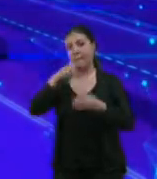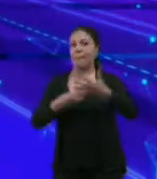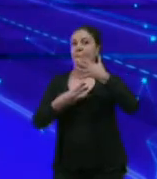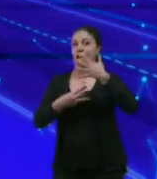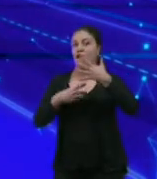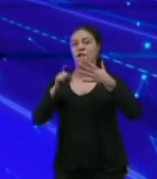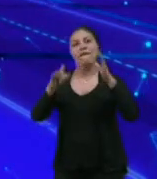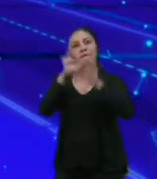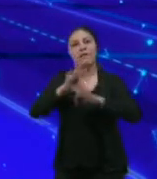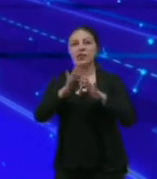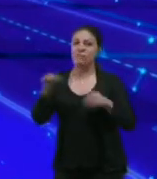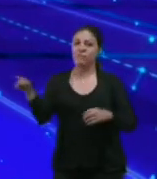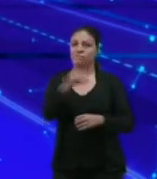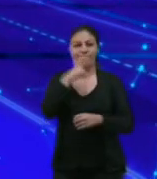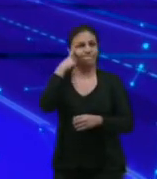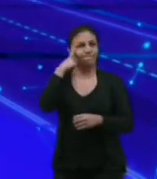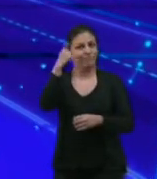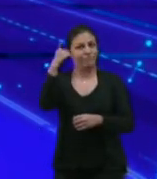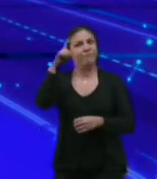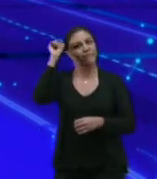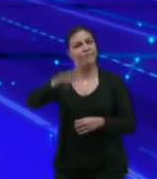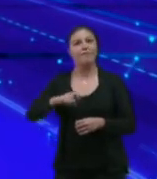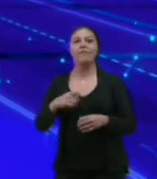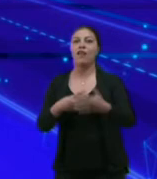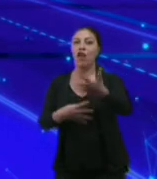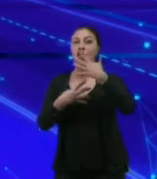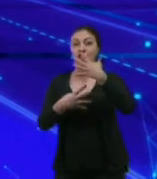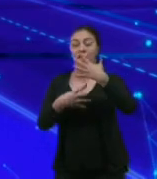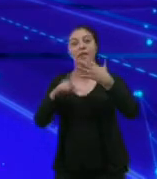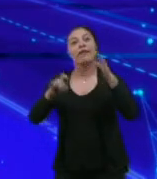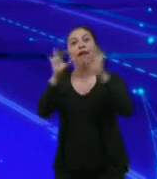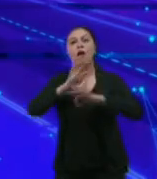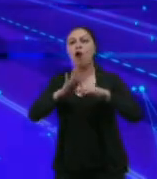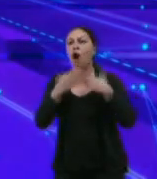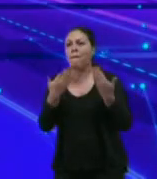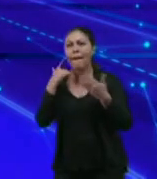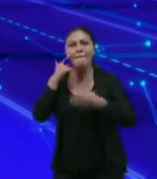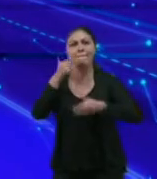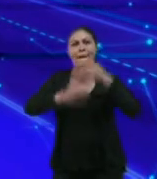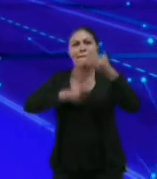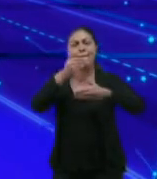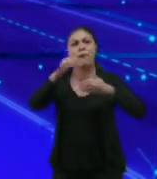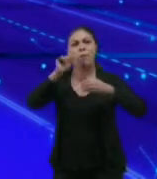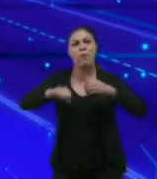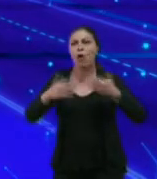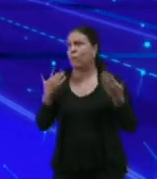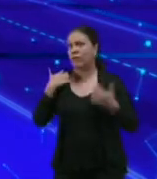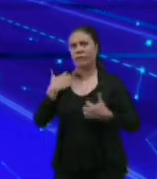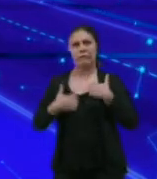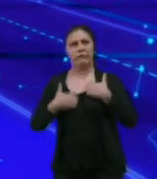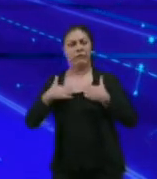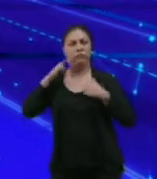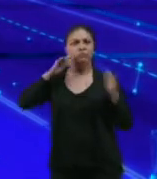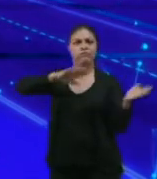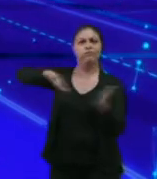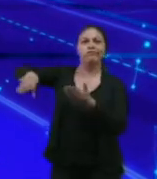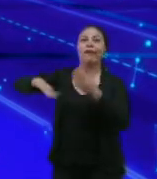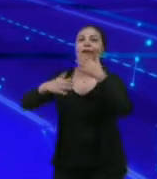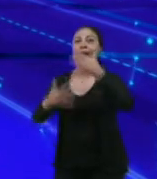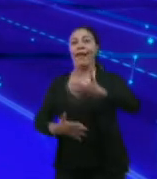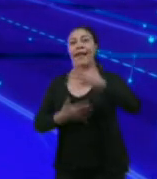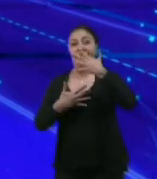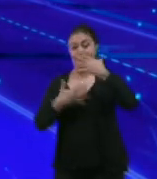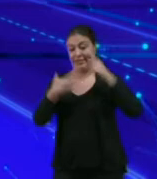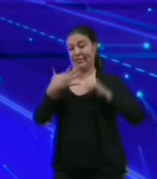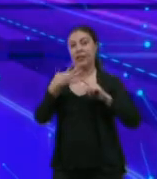el atrevimiento noveno irse acercando a superar los miedos décimo no se